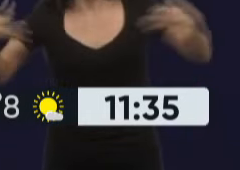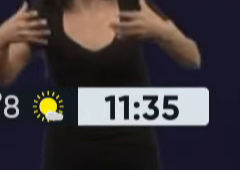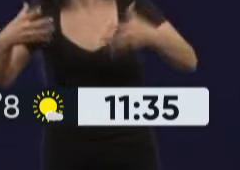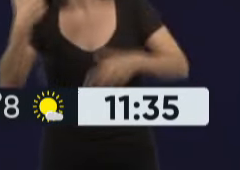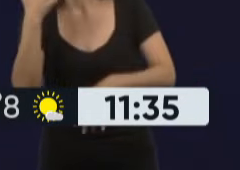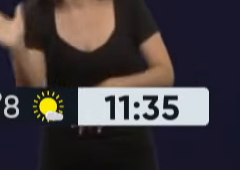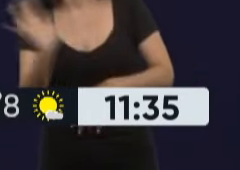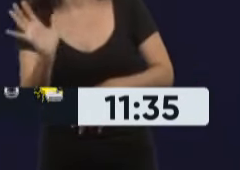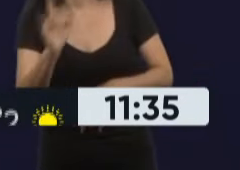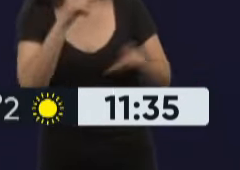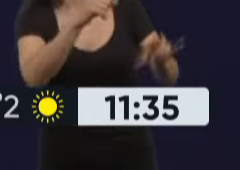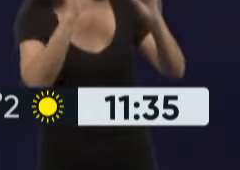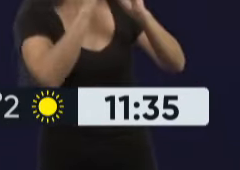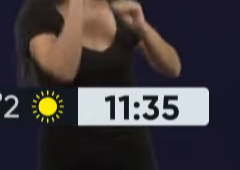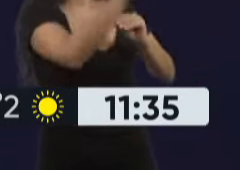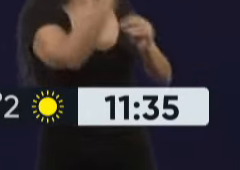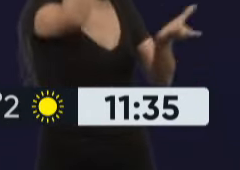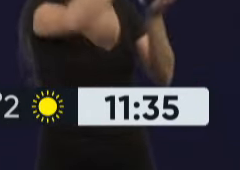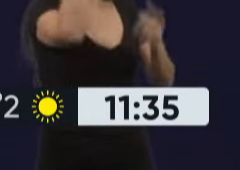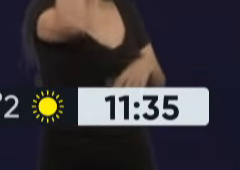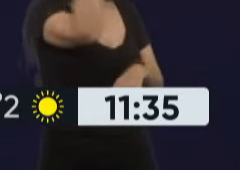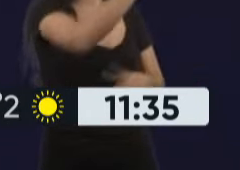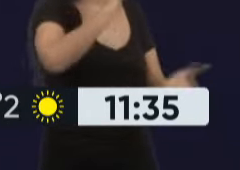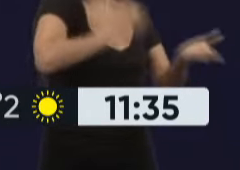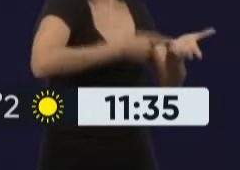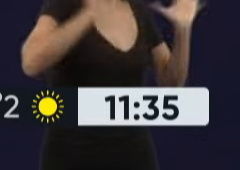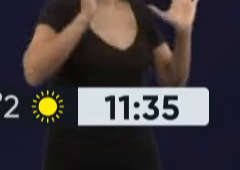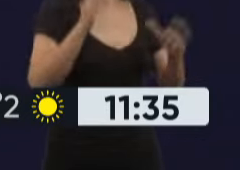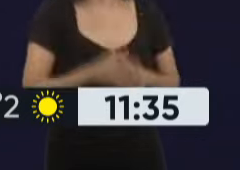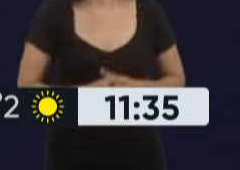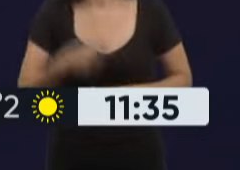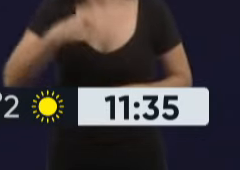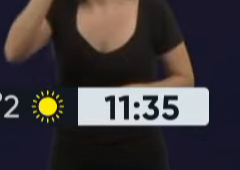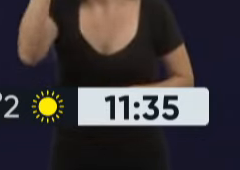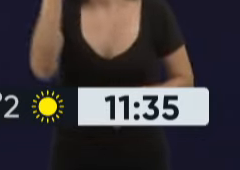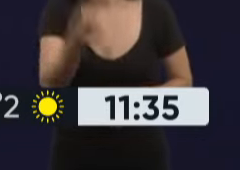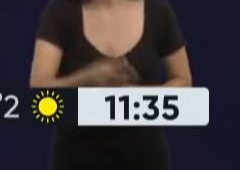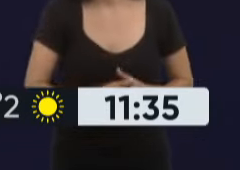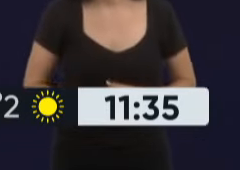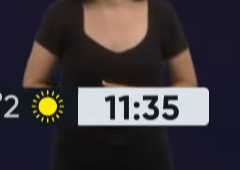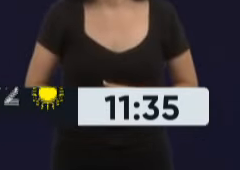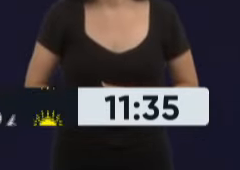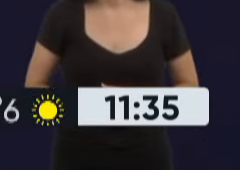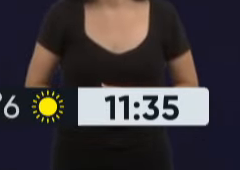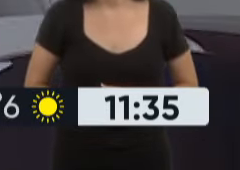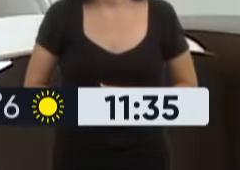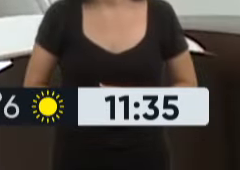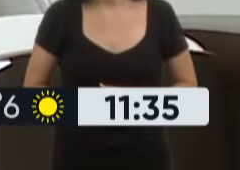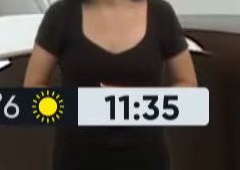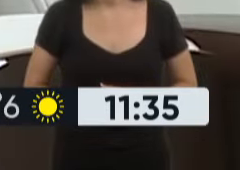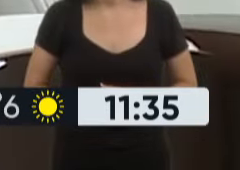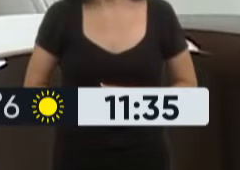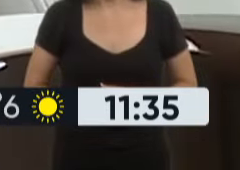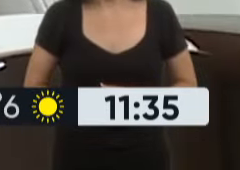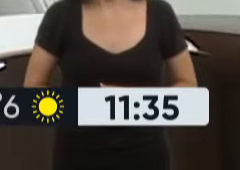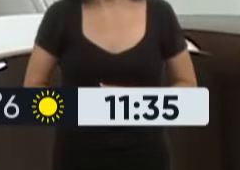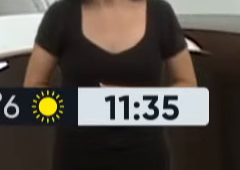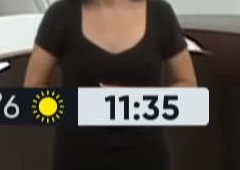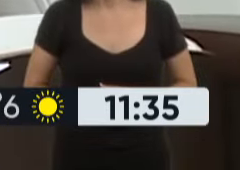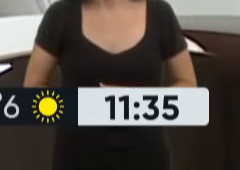donde Además nosotros no tenemos ingerencia Gracias última pregunta qué tal